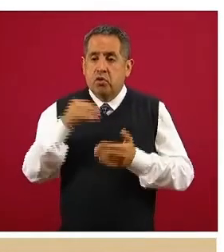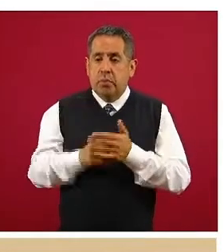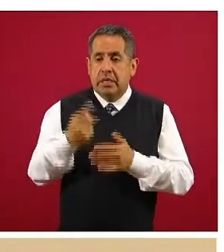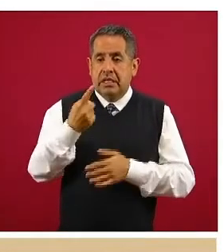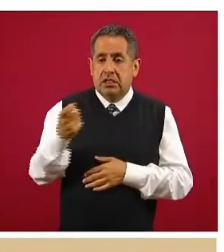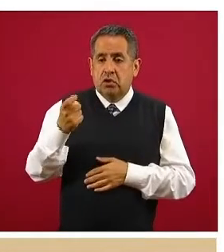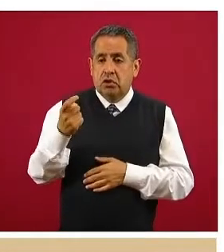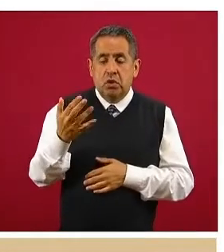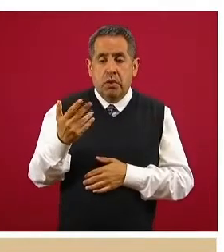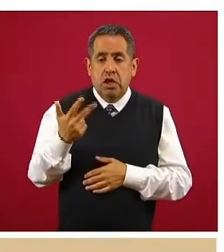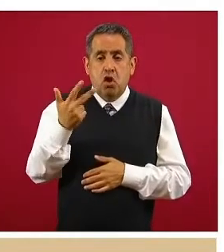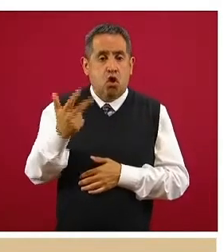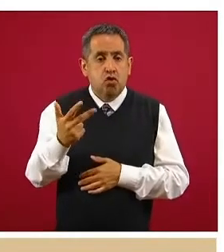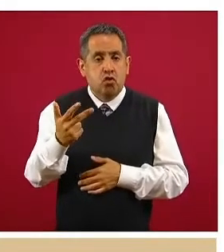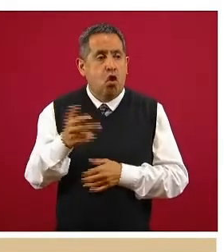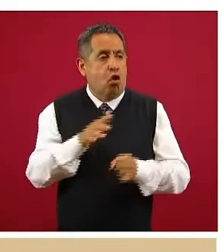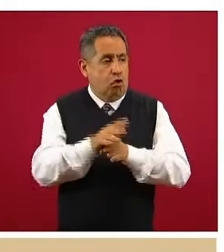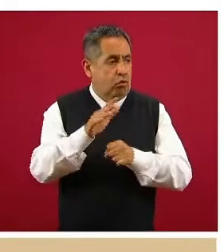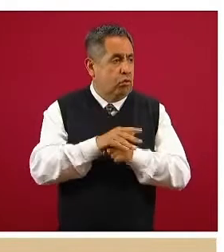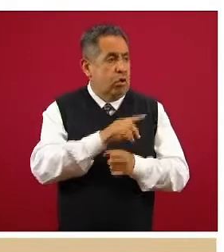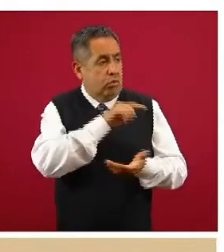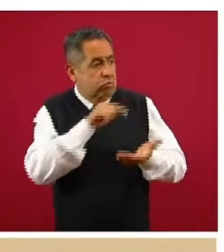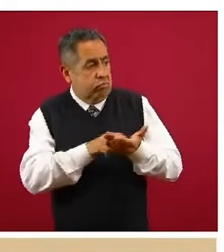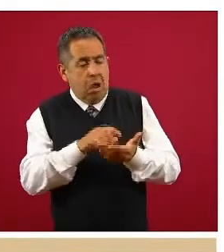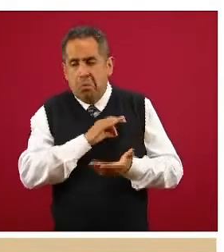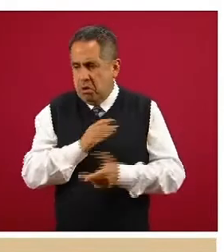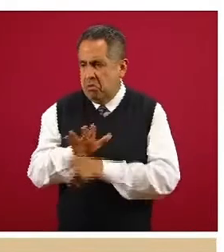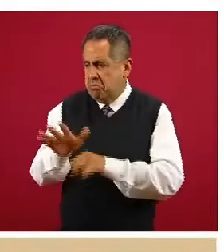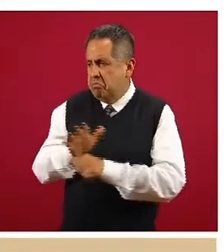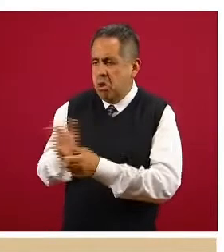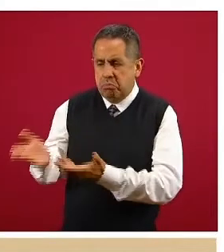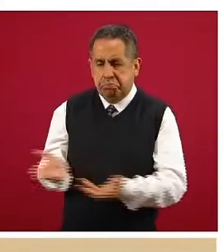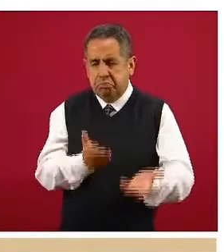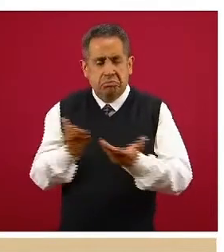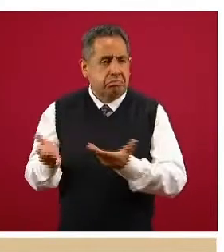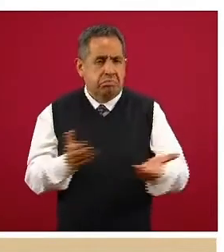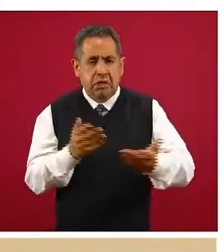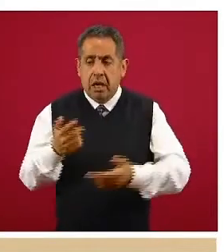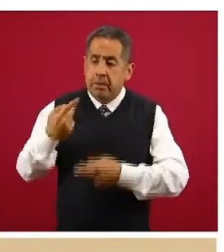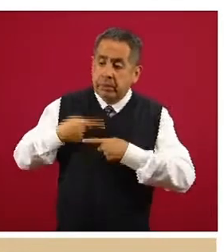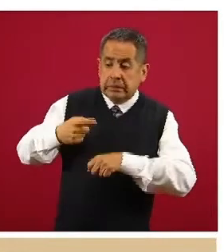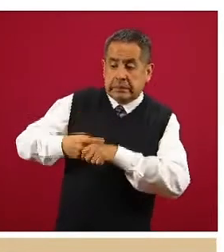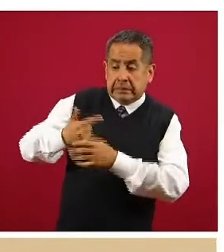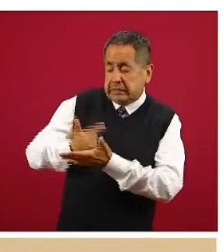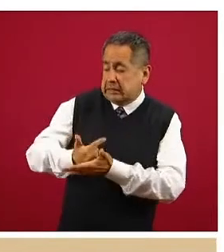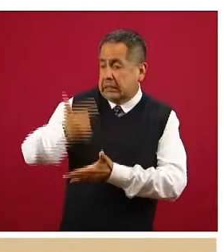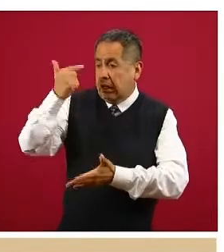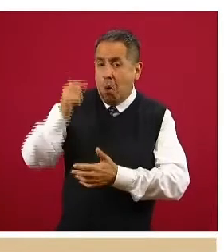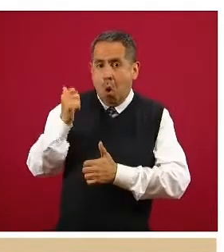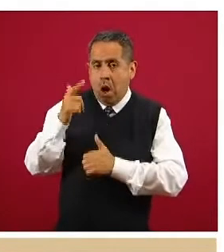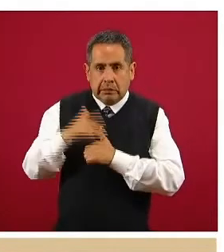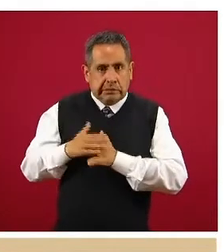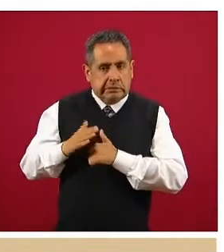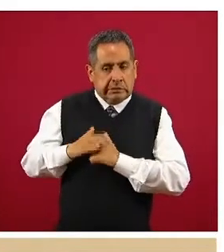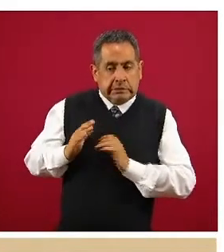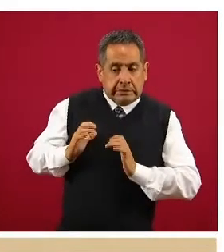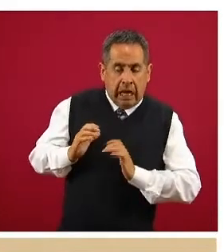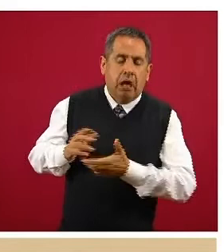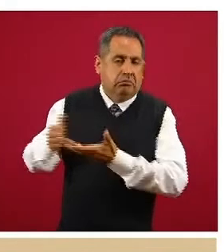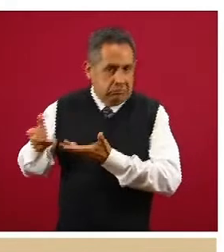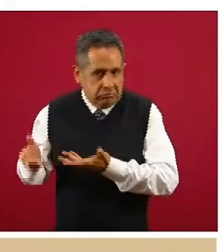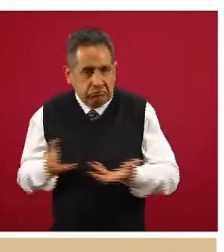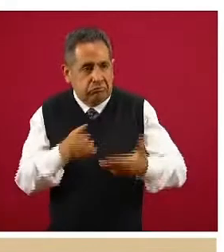21.158 camas generales disponibles para los pacientes graves o que presentan signos de alarma y requieren por lo